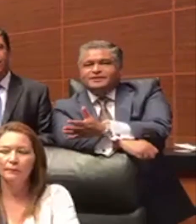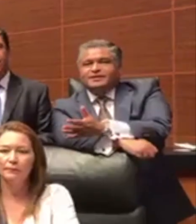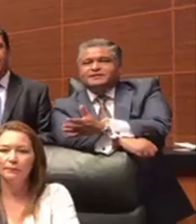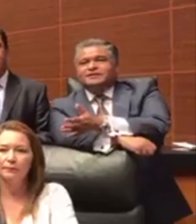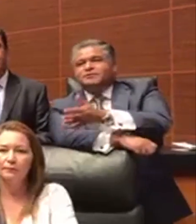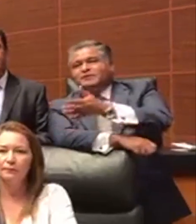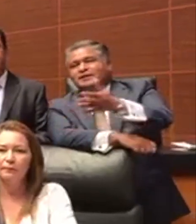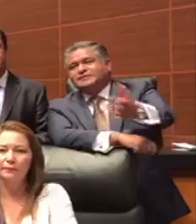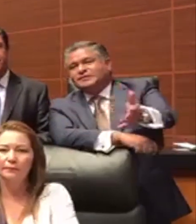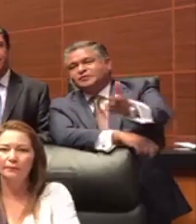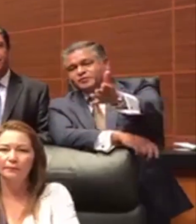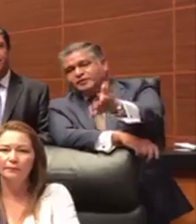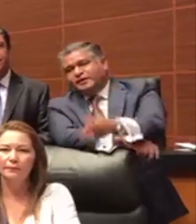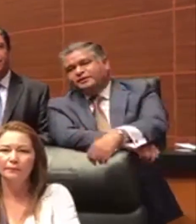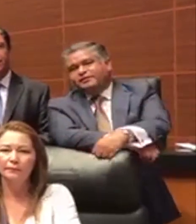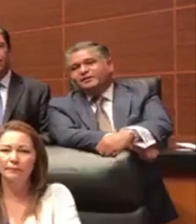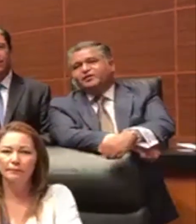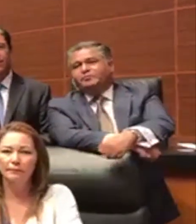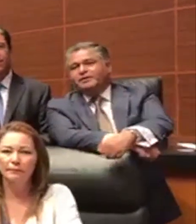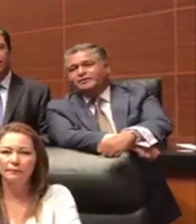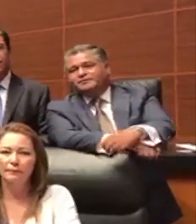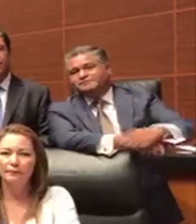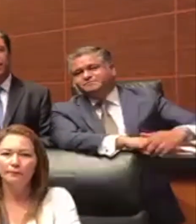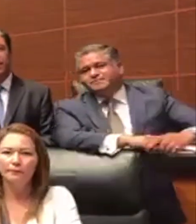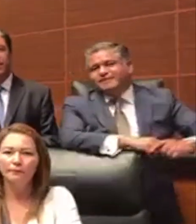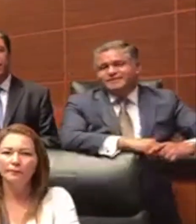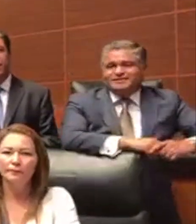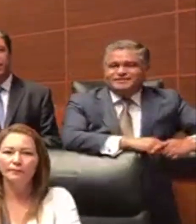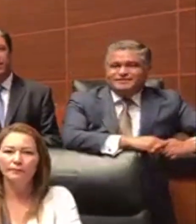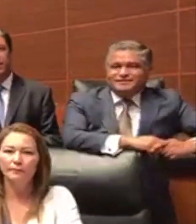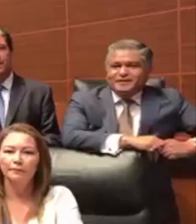y aquí estamos malgastando tu dinero, el dinero del pueblo.